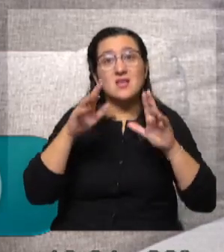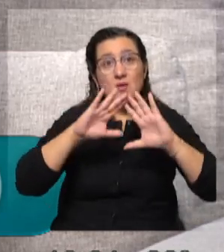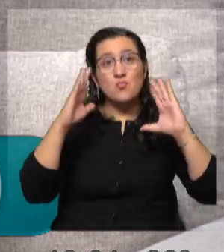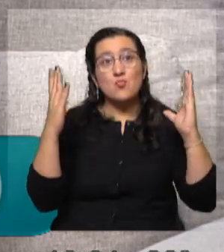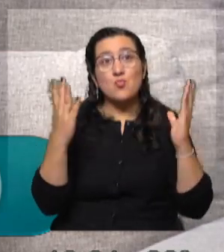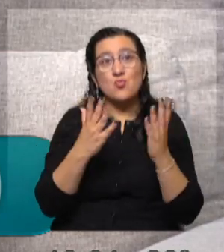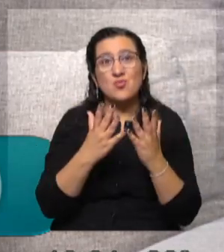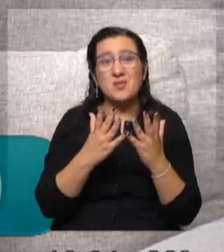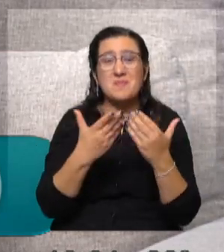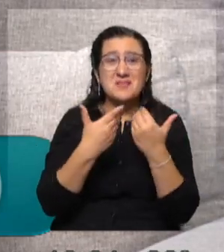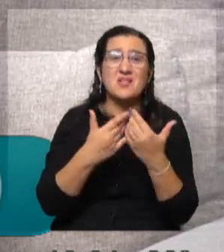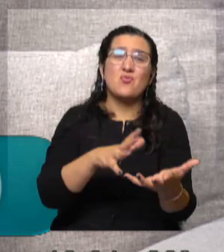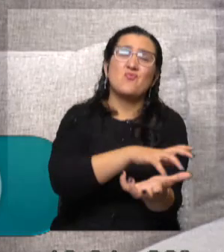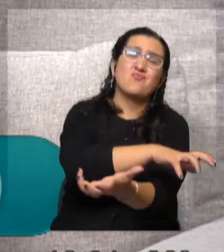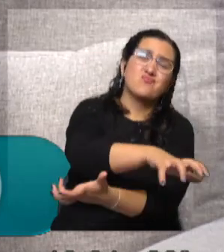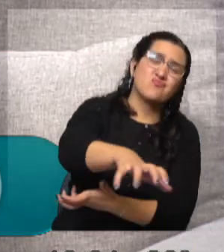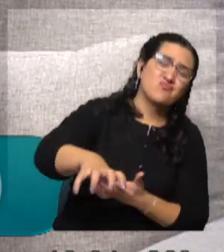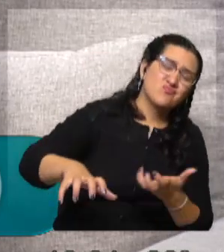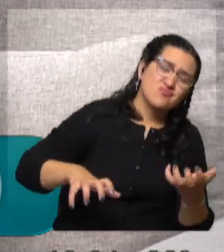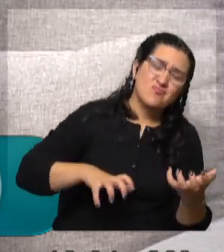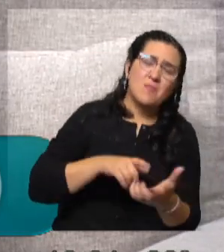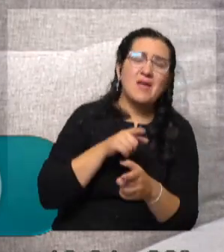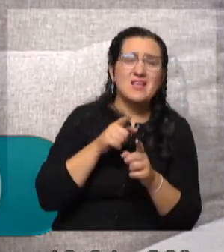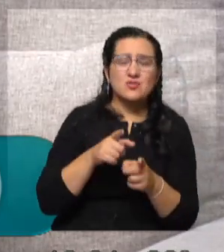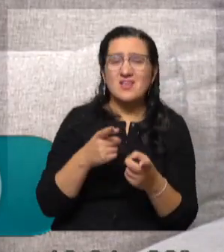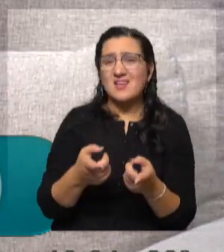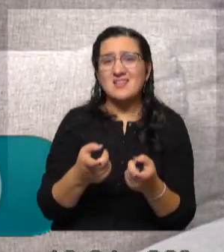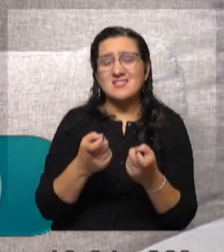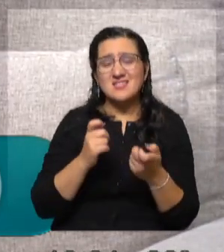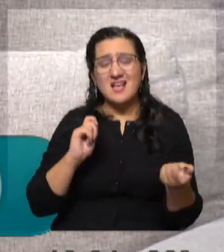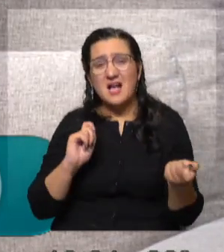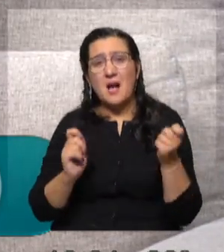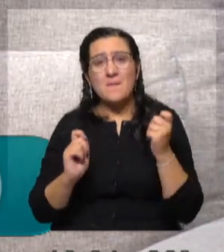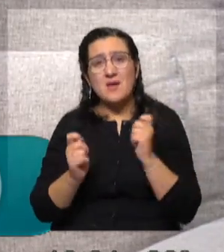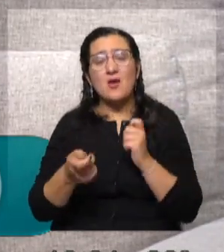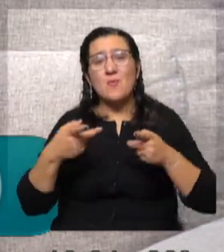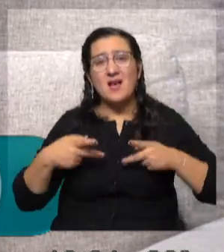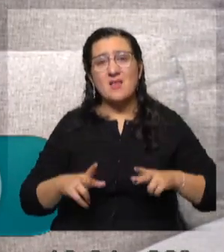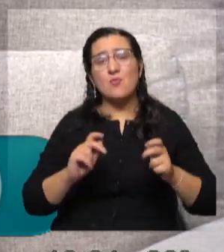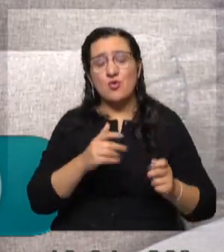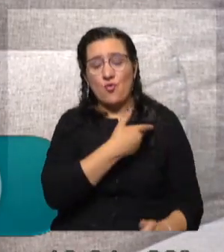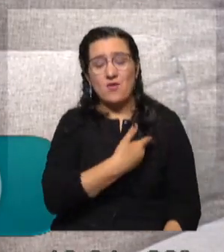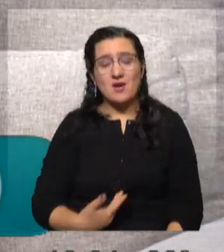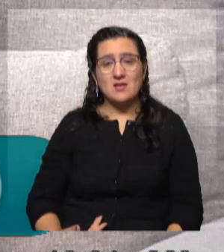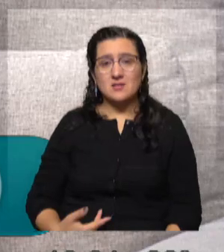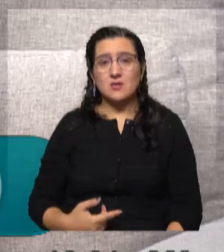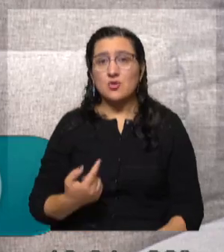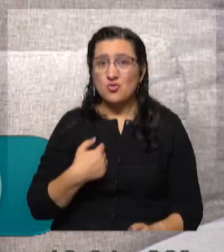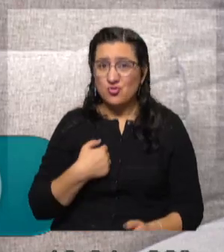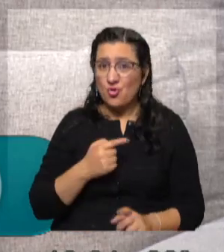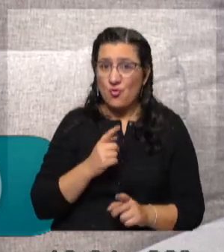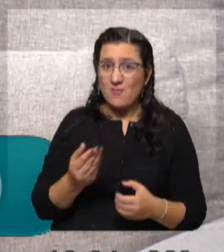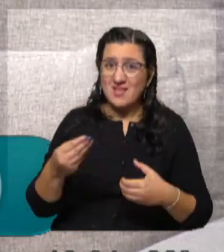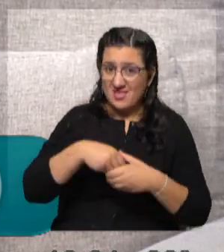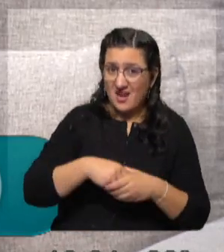entrando en un caos y que para eso hay que reformular los mecanismos de gobernanza global vamos a quedar afuera de eso bueno